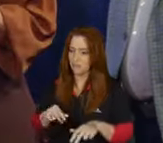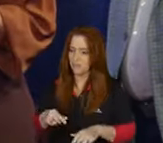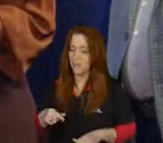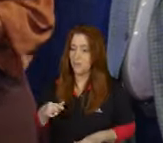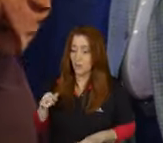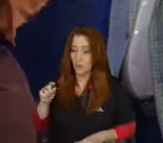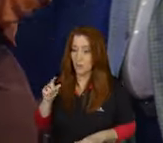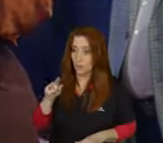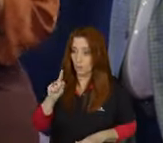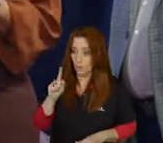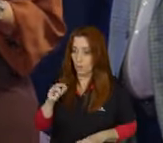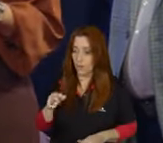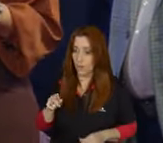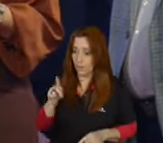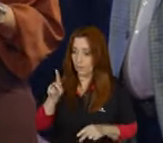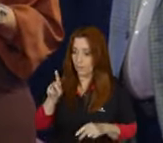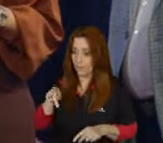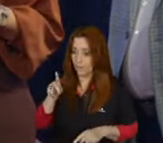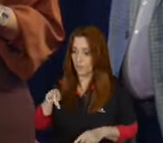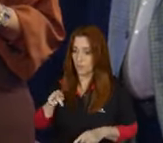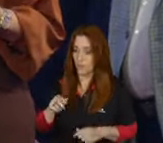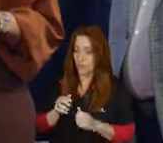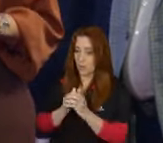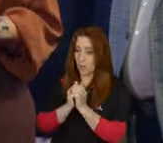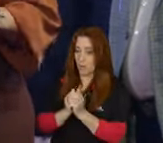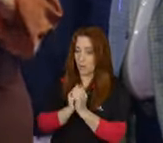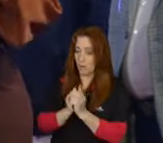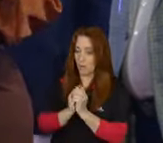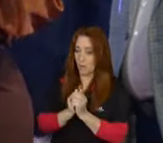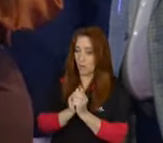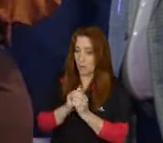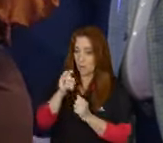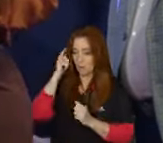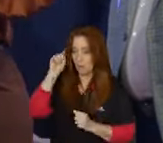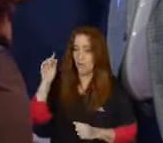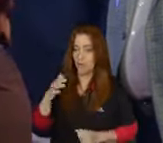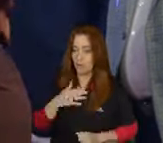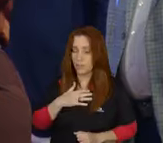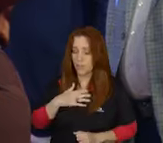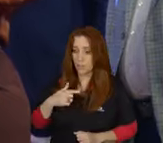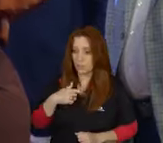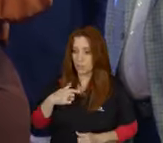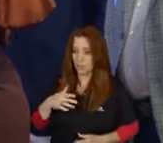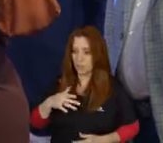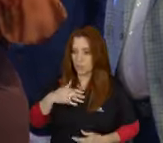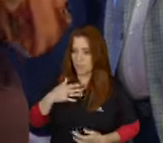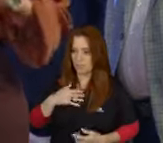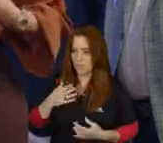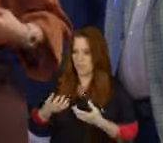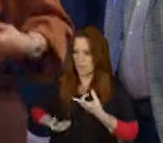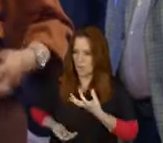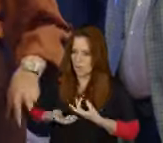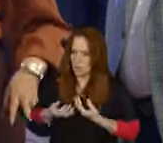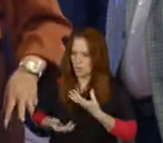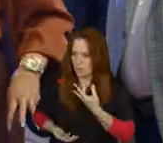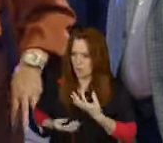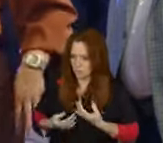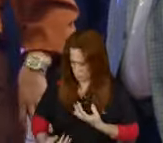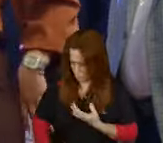mí, usada por el Espíritu Santo de Dios. Yo sentí un fuego porque yo sentía las gotas de sudor que me